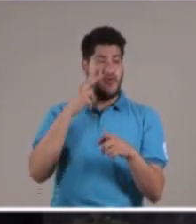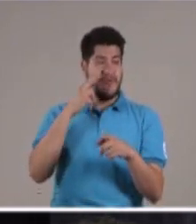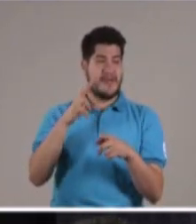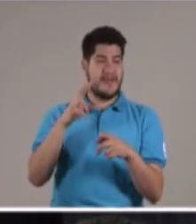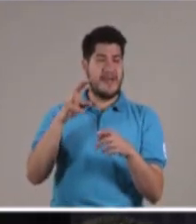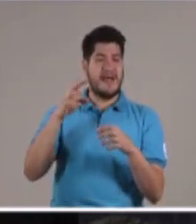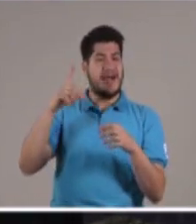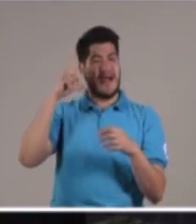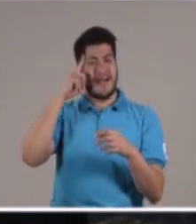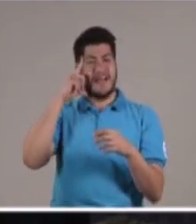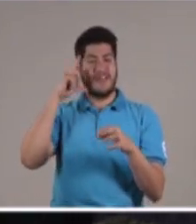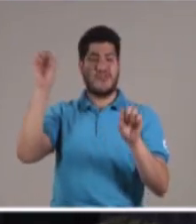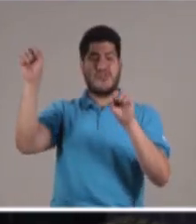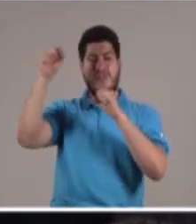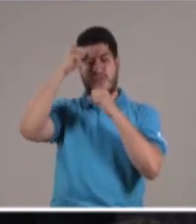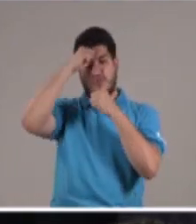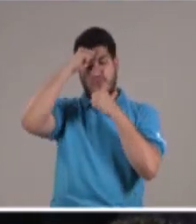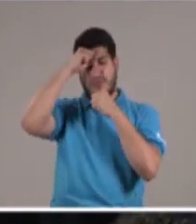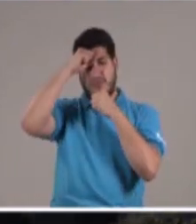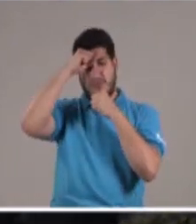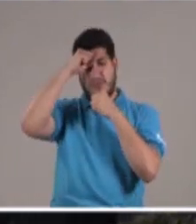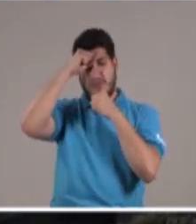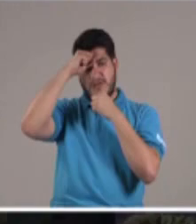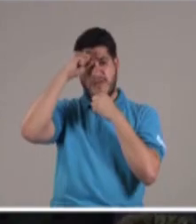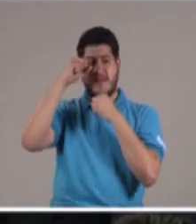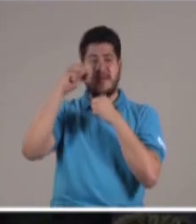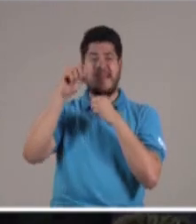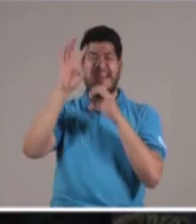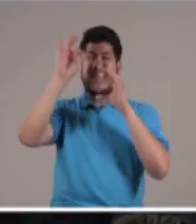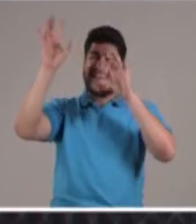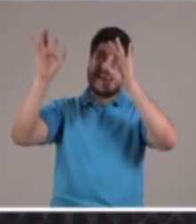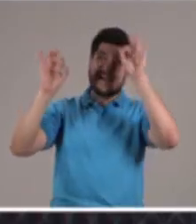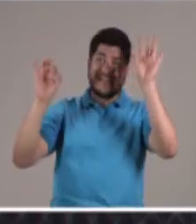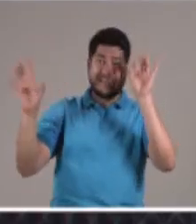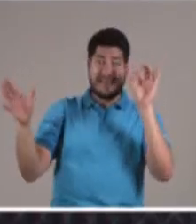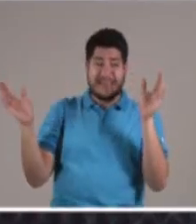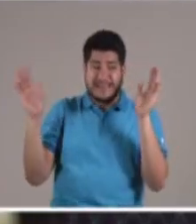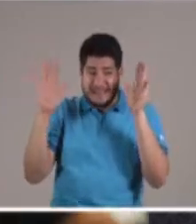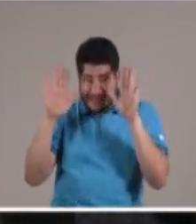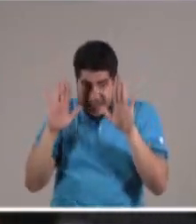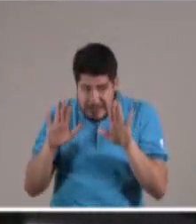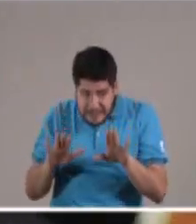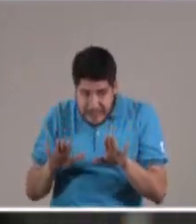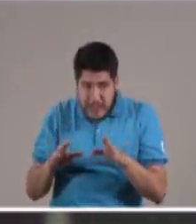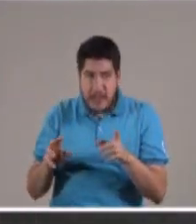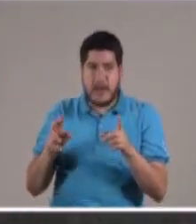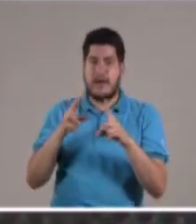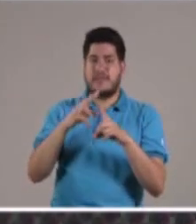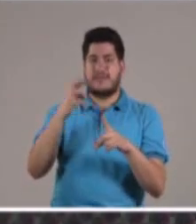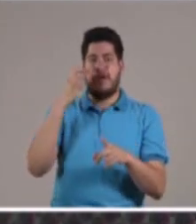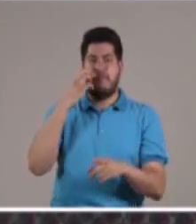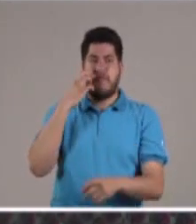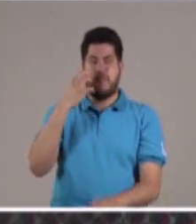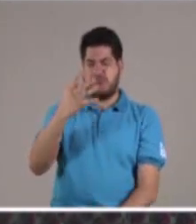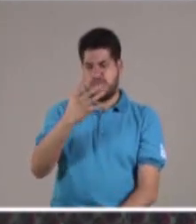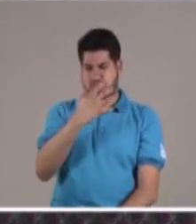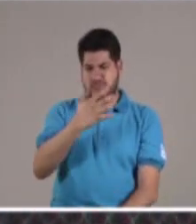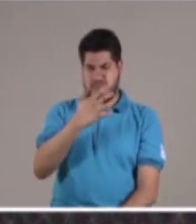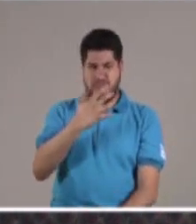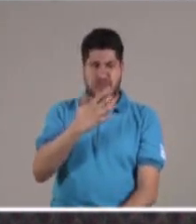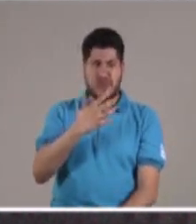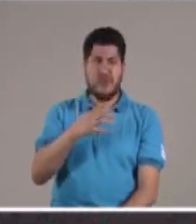once estrellas que se postraban ante mí hasta el papá se enojó hermano